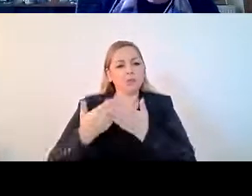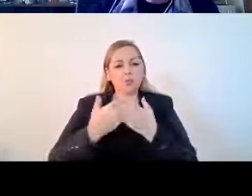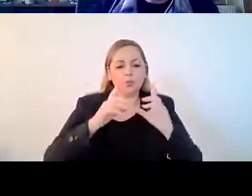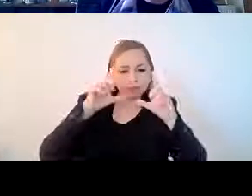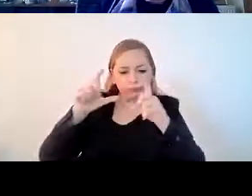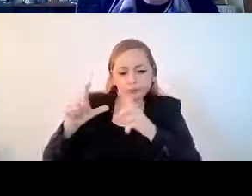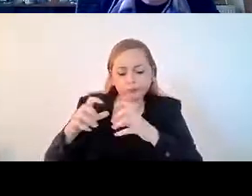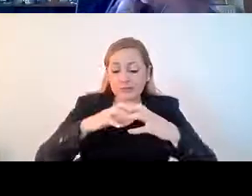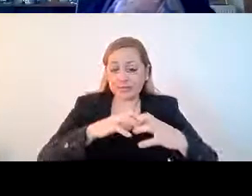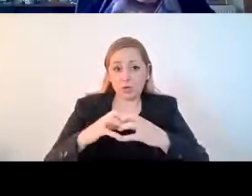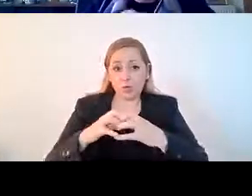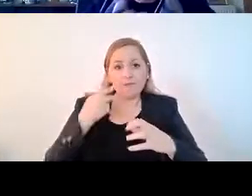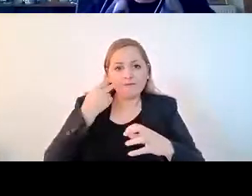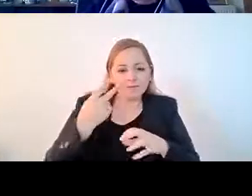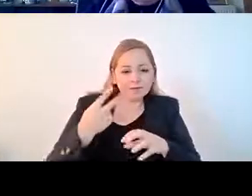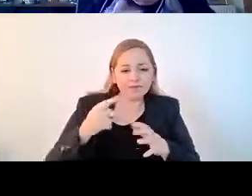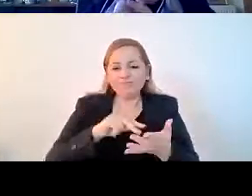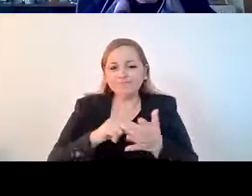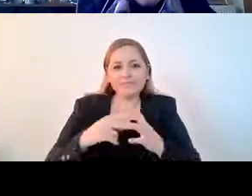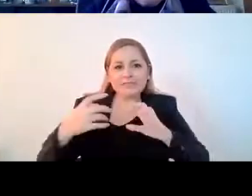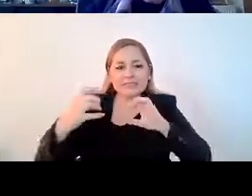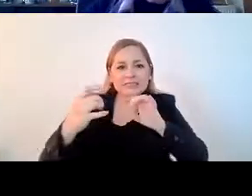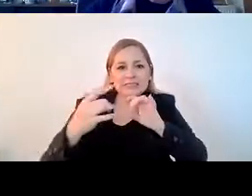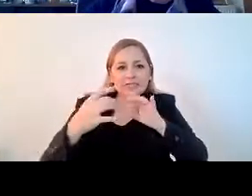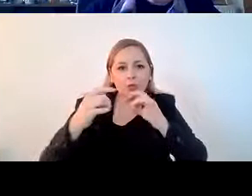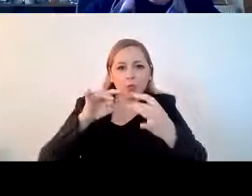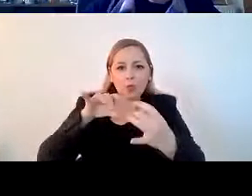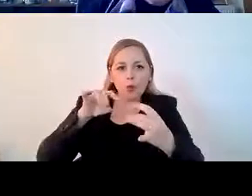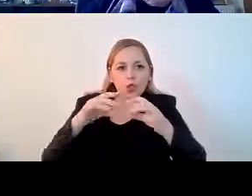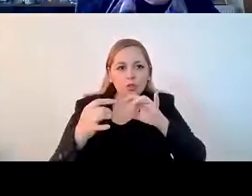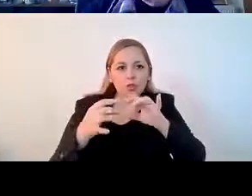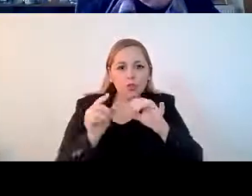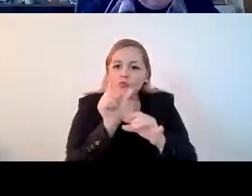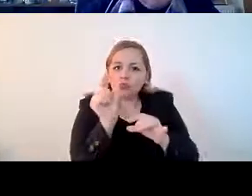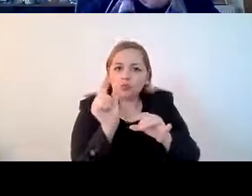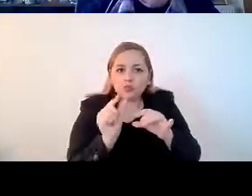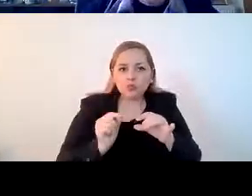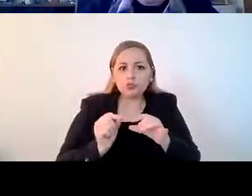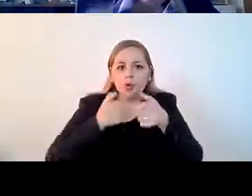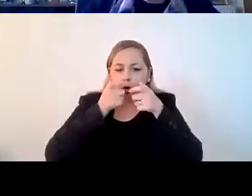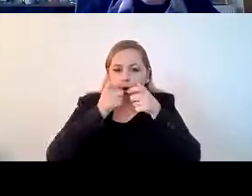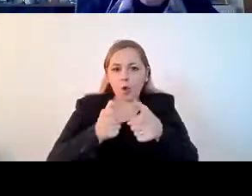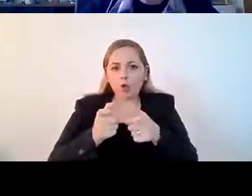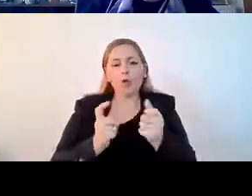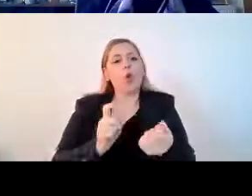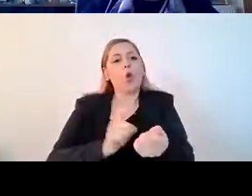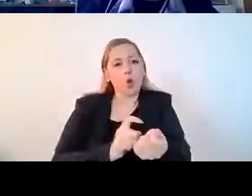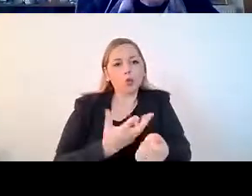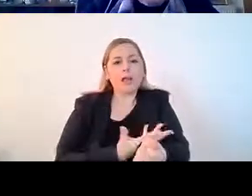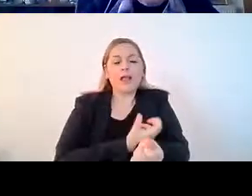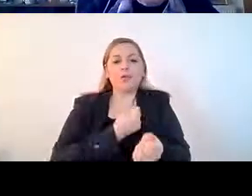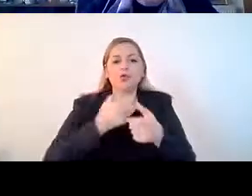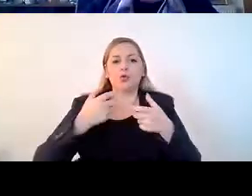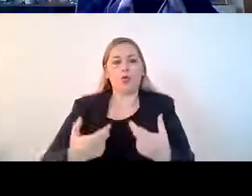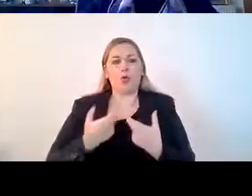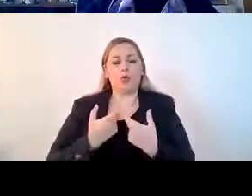también revelan anormalidades en el circuito límbico frontal que son esenciales para regular la conducta, las emociones, control de